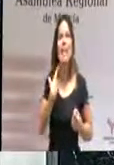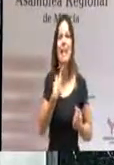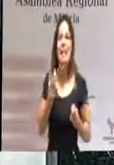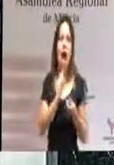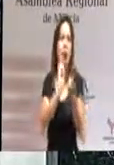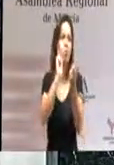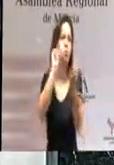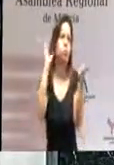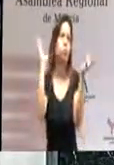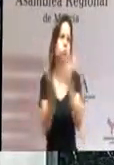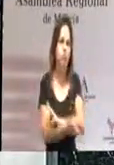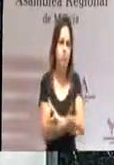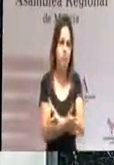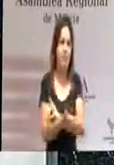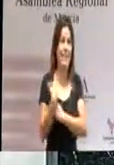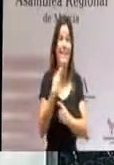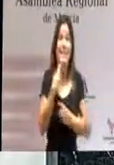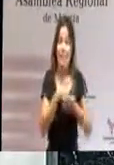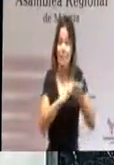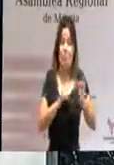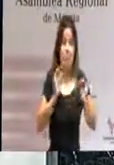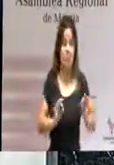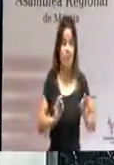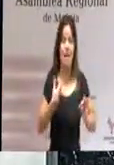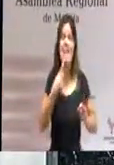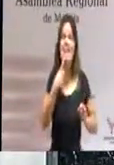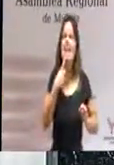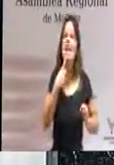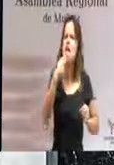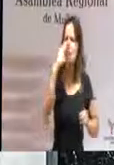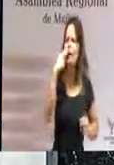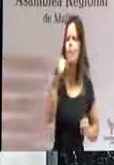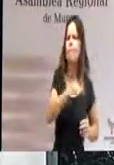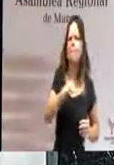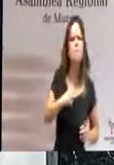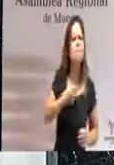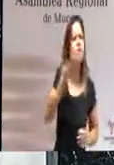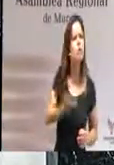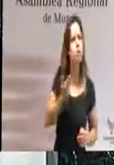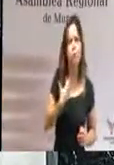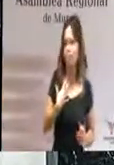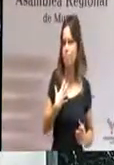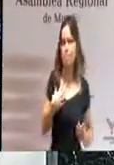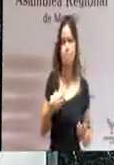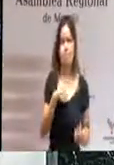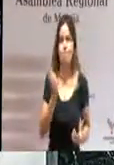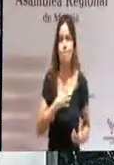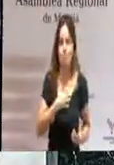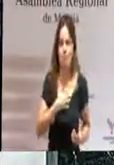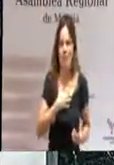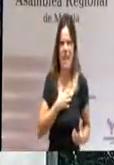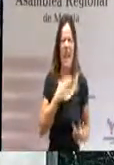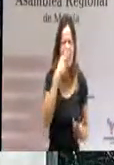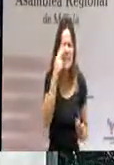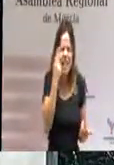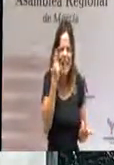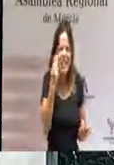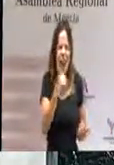total. Textualmente, hay poderosos intereses particulares que lo impiden, decía.